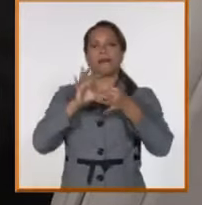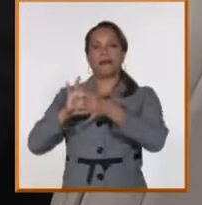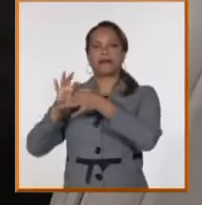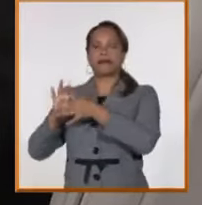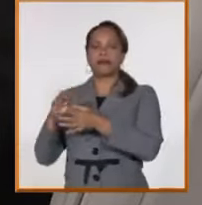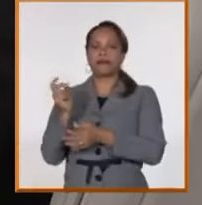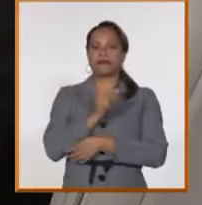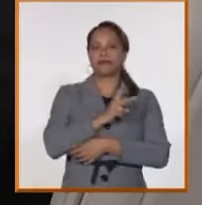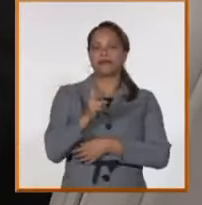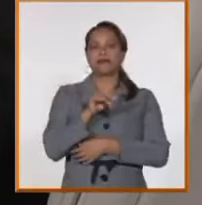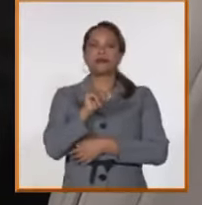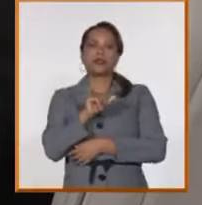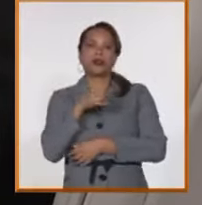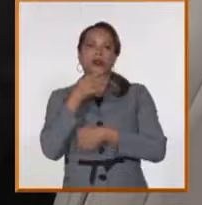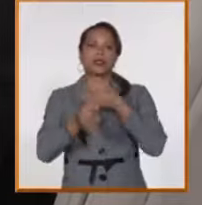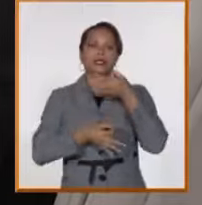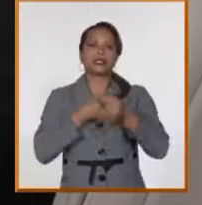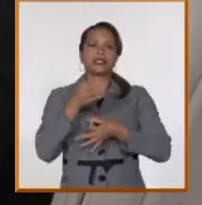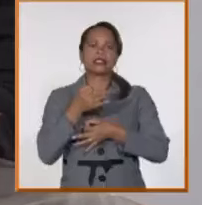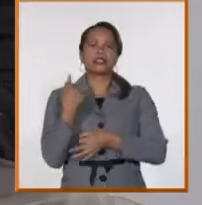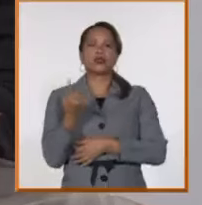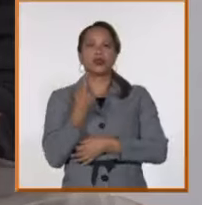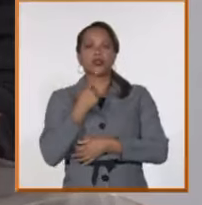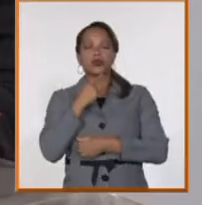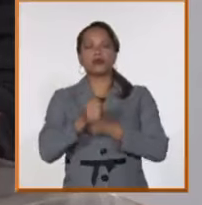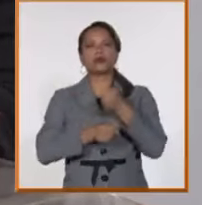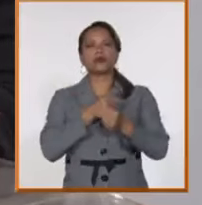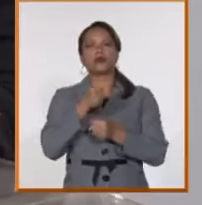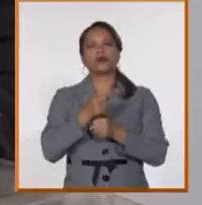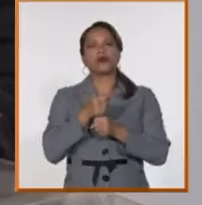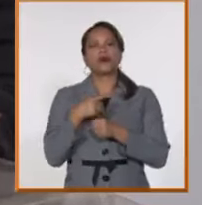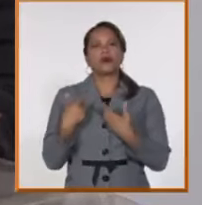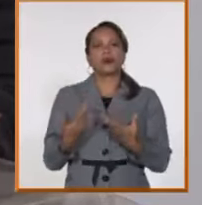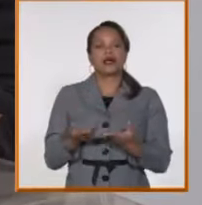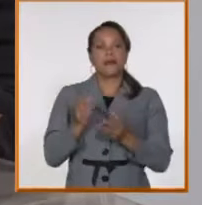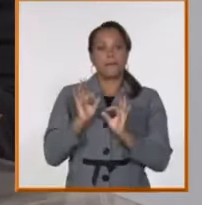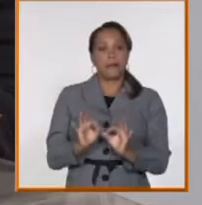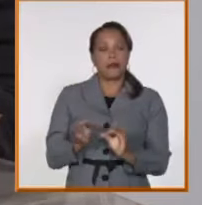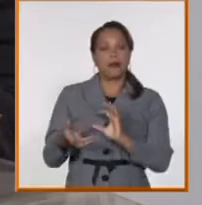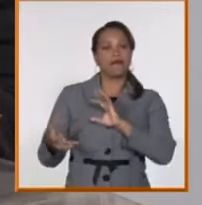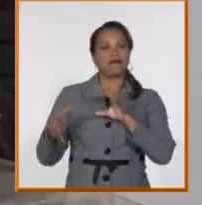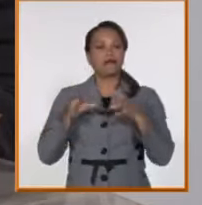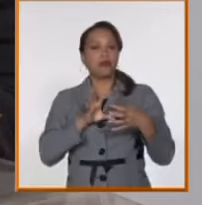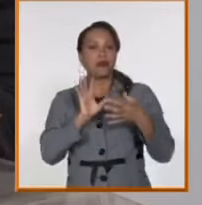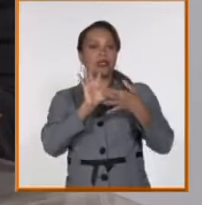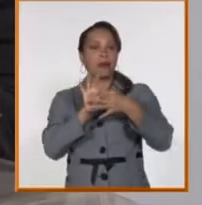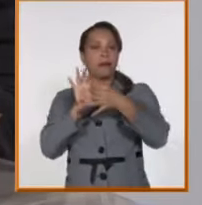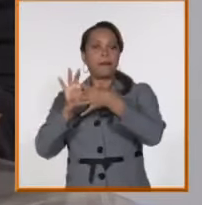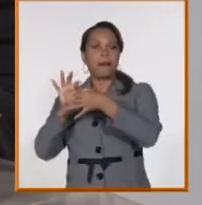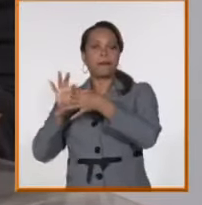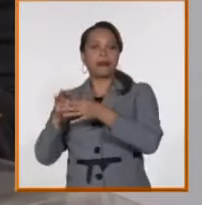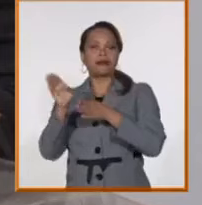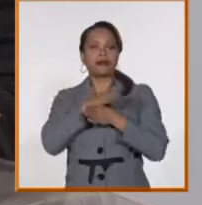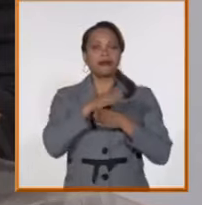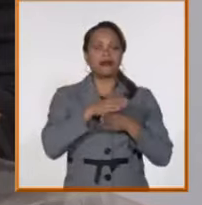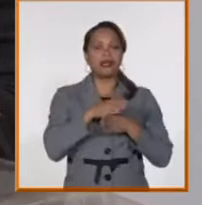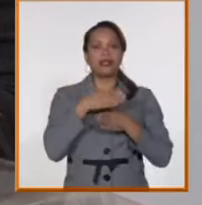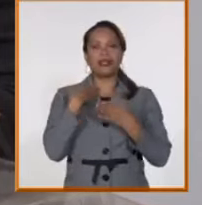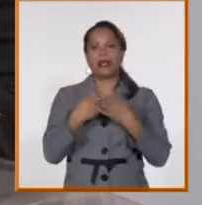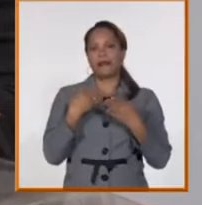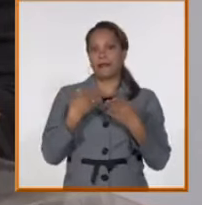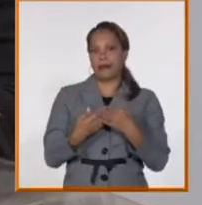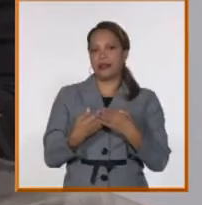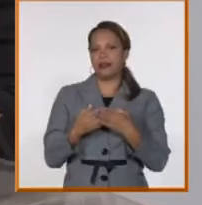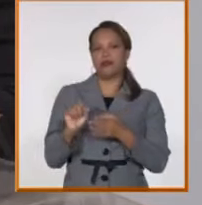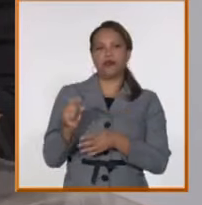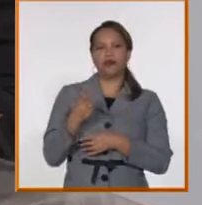poder tener también igual Nosotros hemos utilizado esta misma forma de encadenamiento con el resto de los actores económicos no